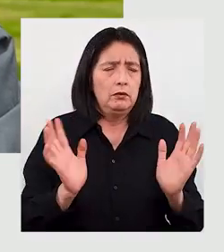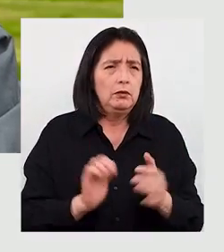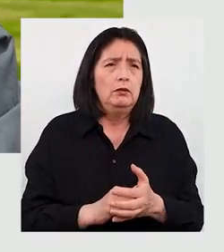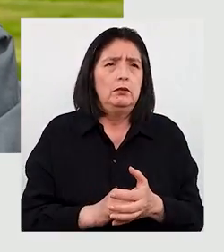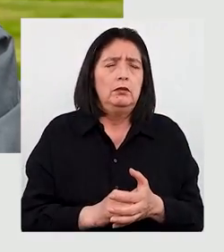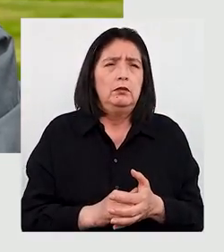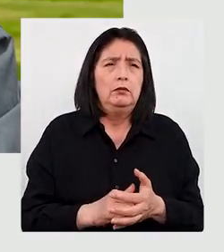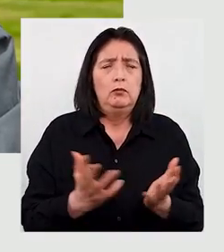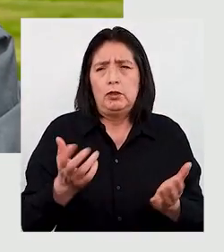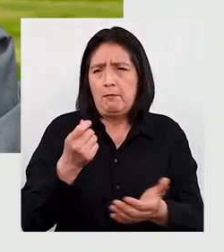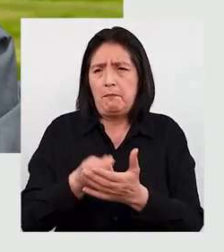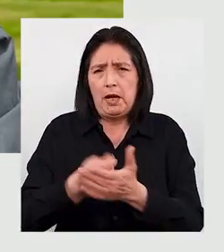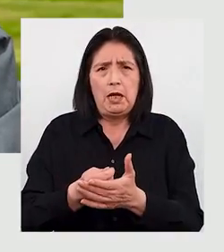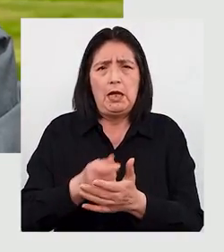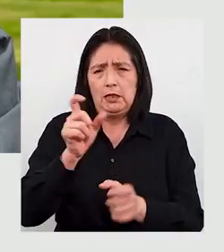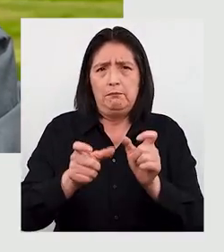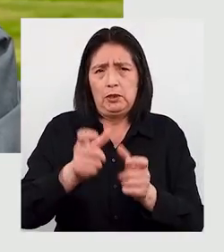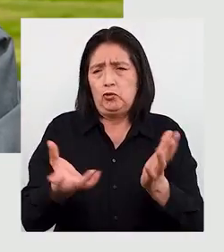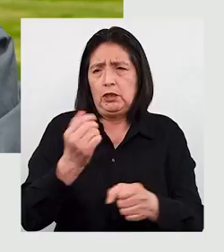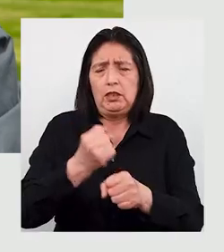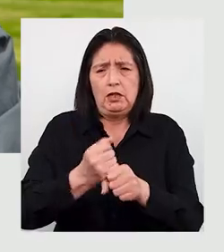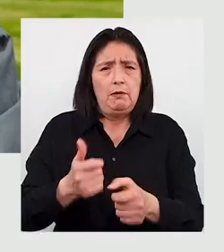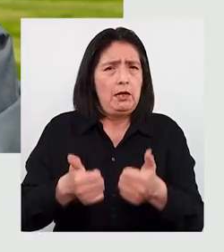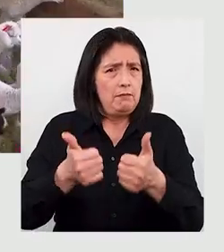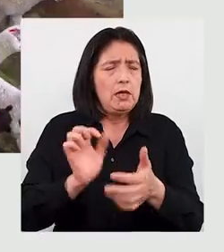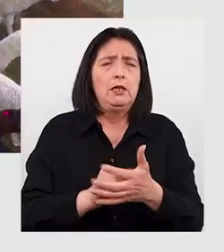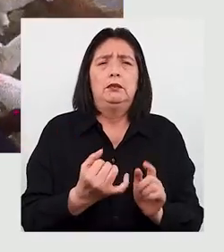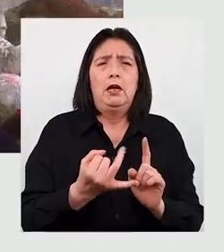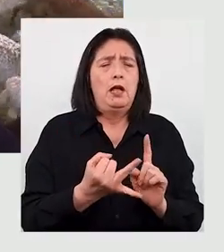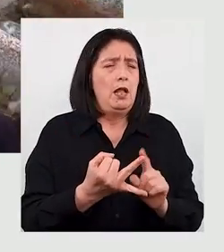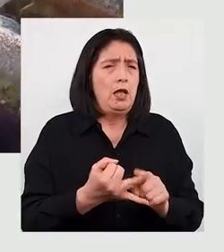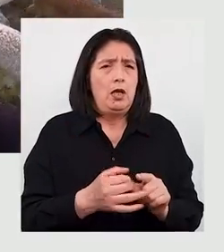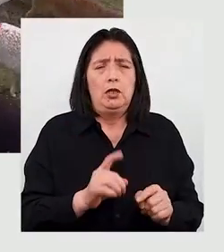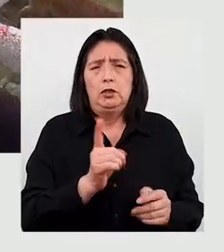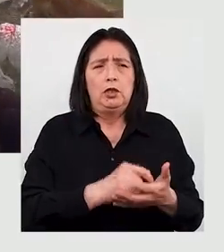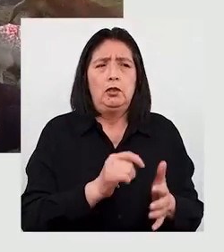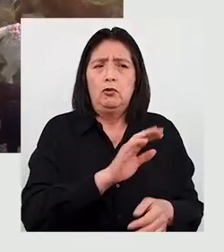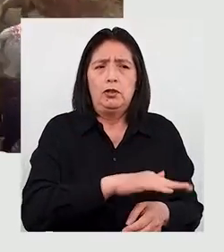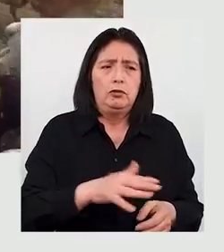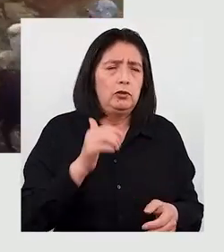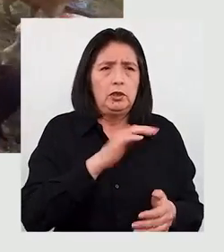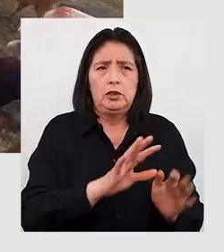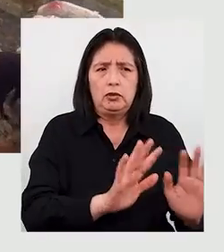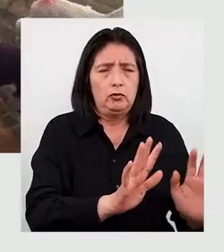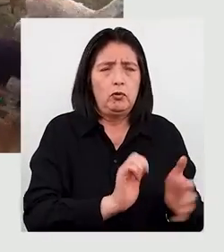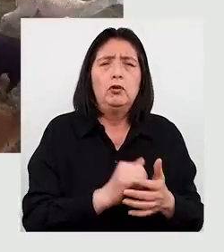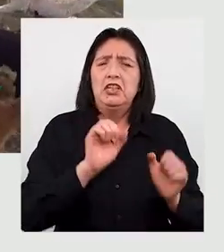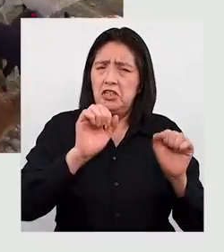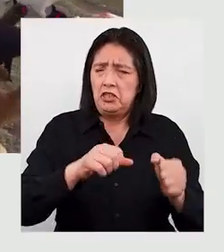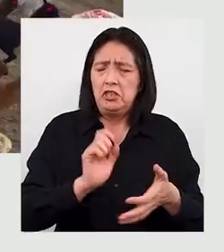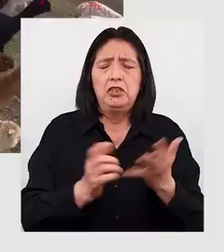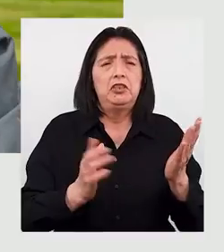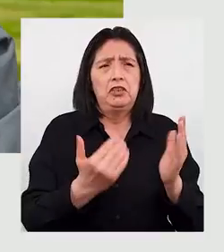pagar un sueldo justo a los trabajadores, que no emplees a niños, niñas y que cumples